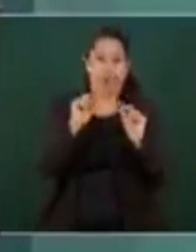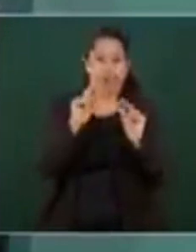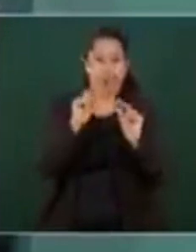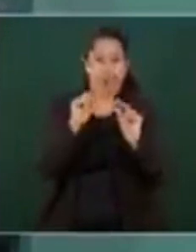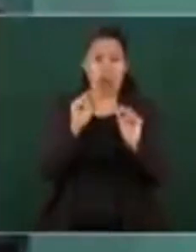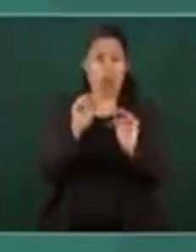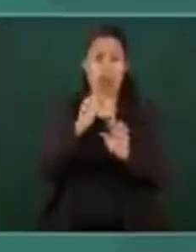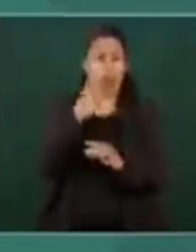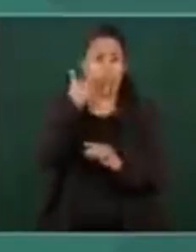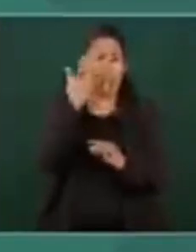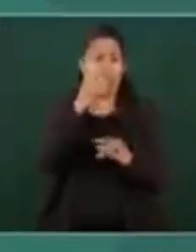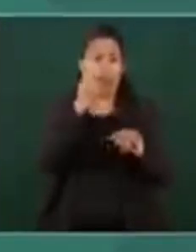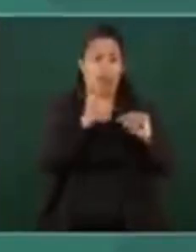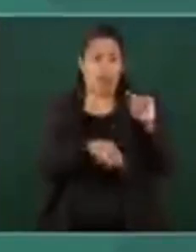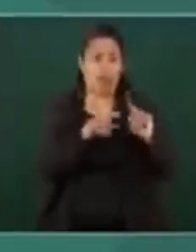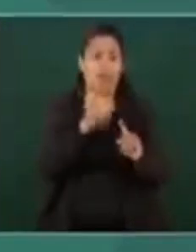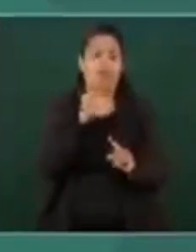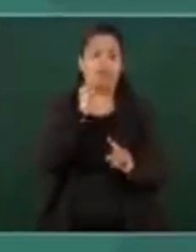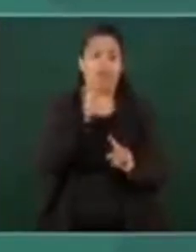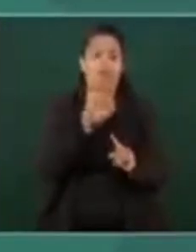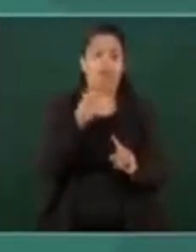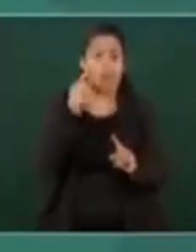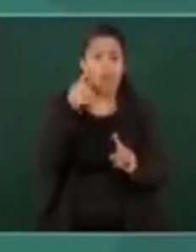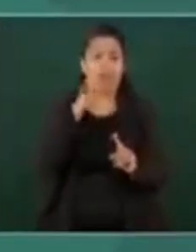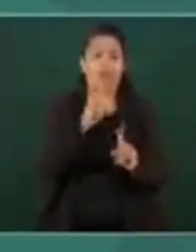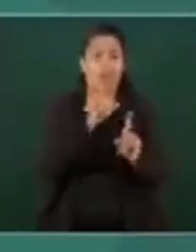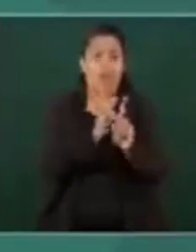tenga disciplina, profesionalismo,